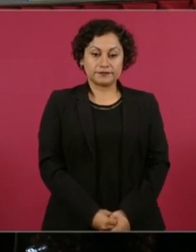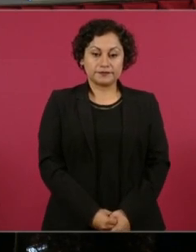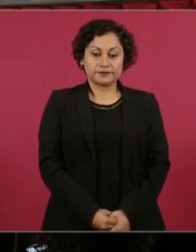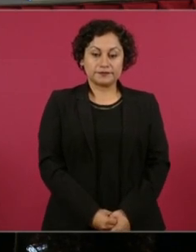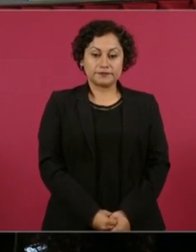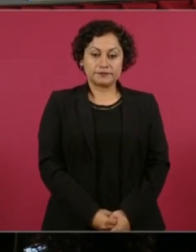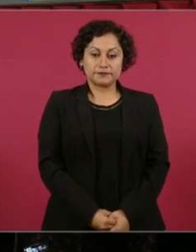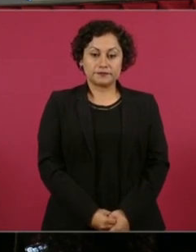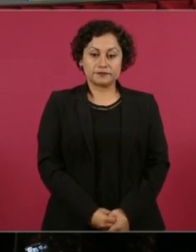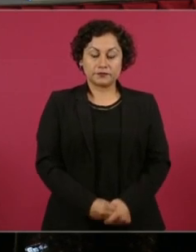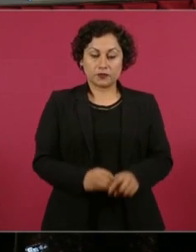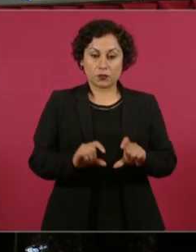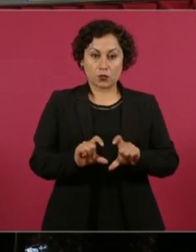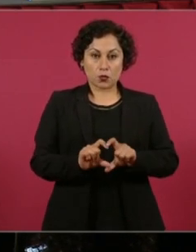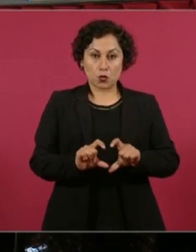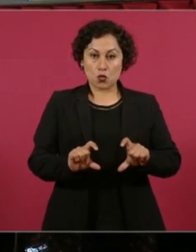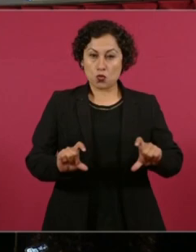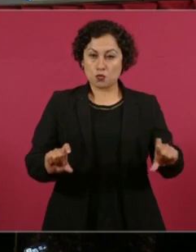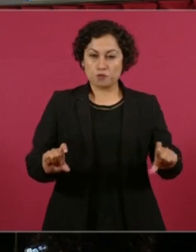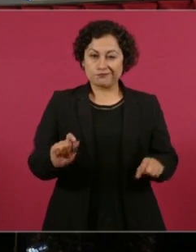Estos son